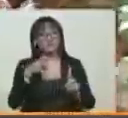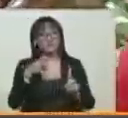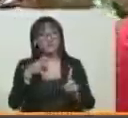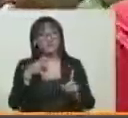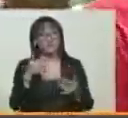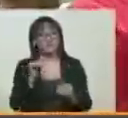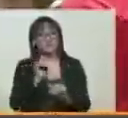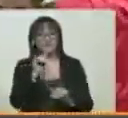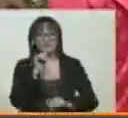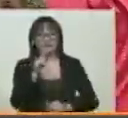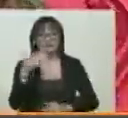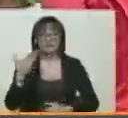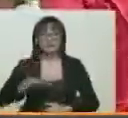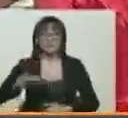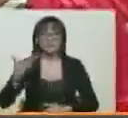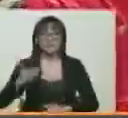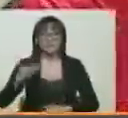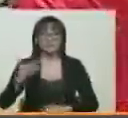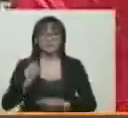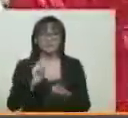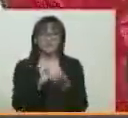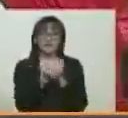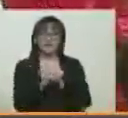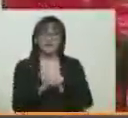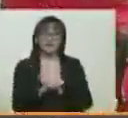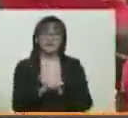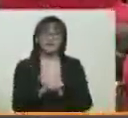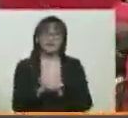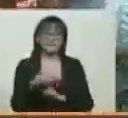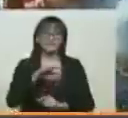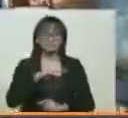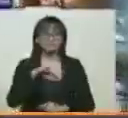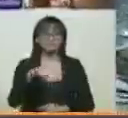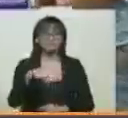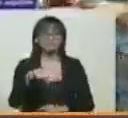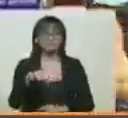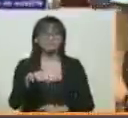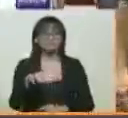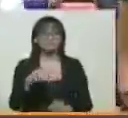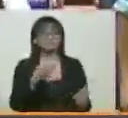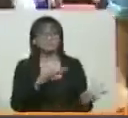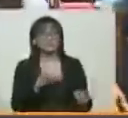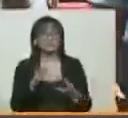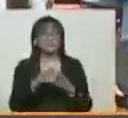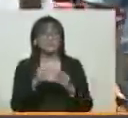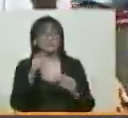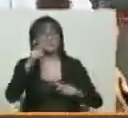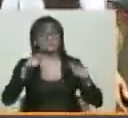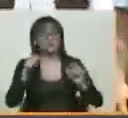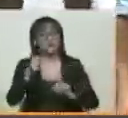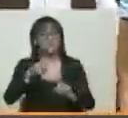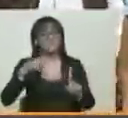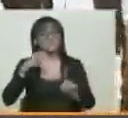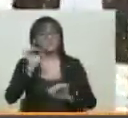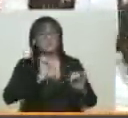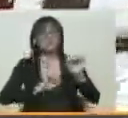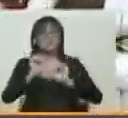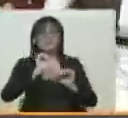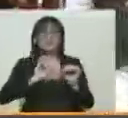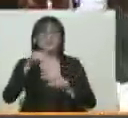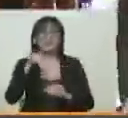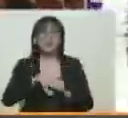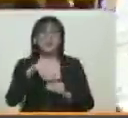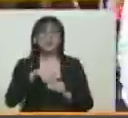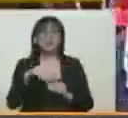de anunciar importantes cambios para la región y también a instar a los amazonenses a defender con votos